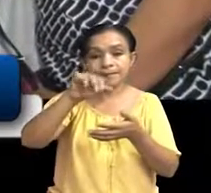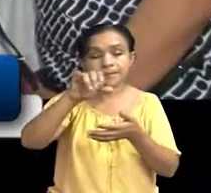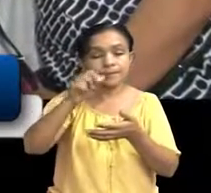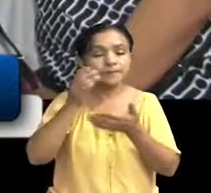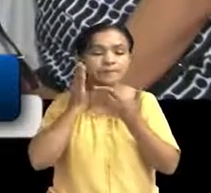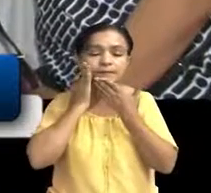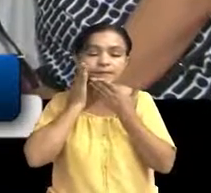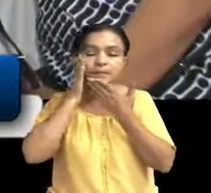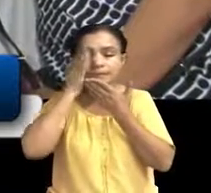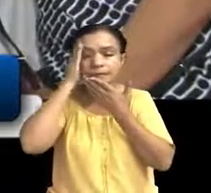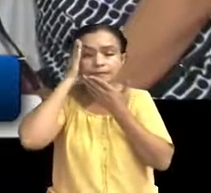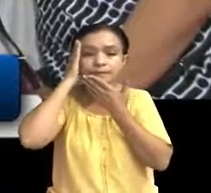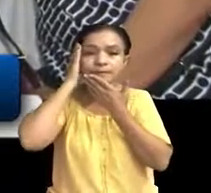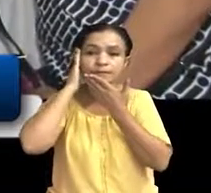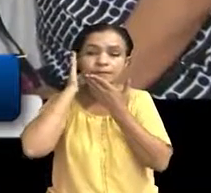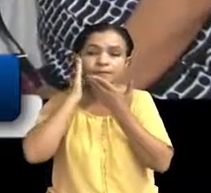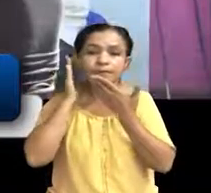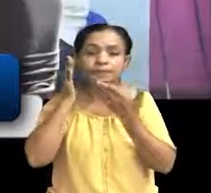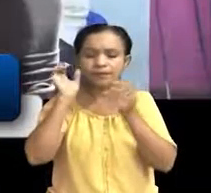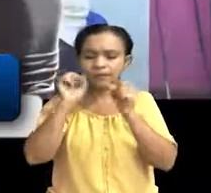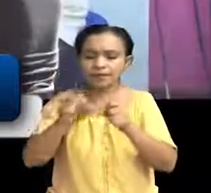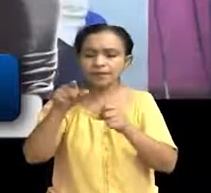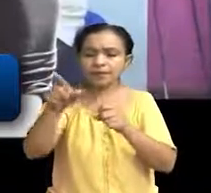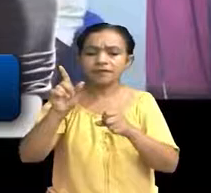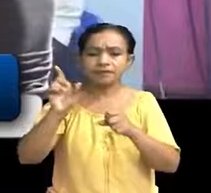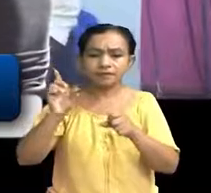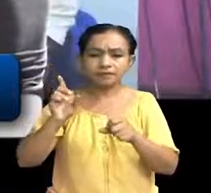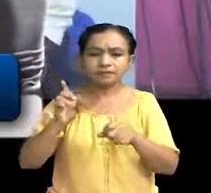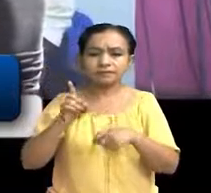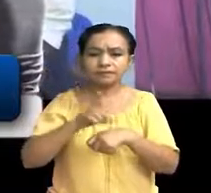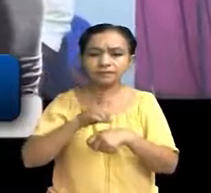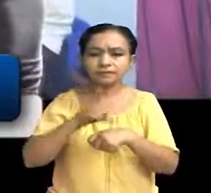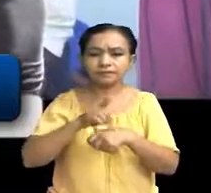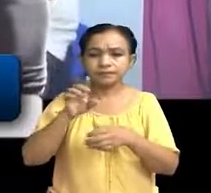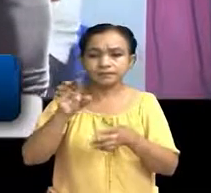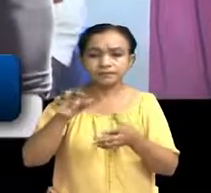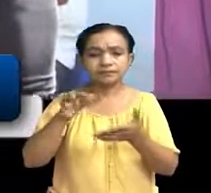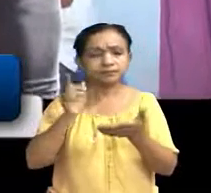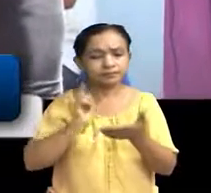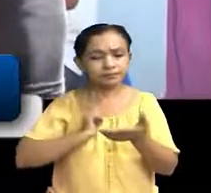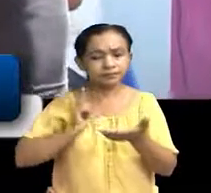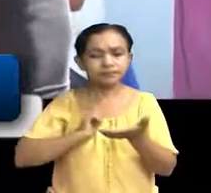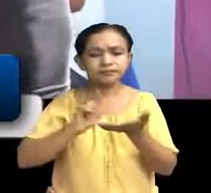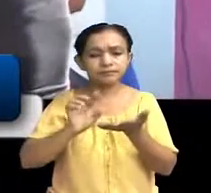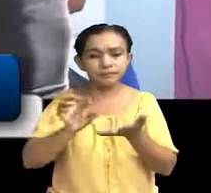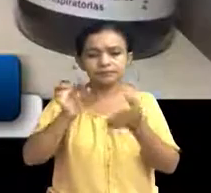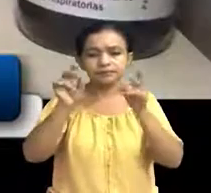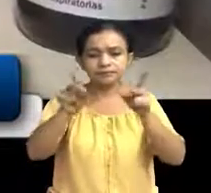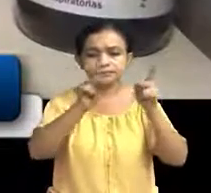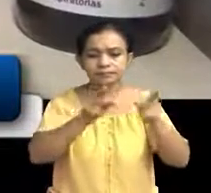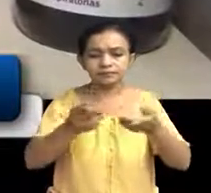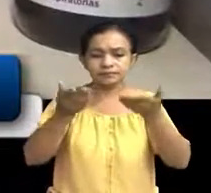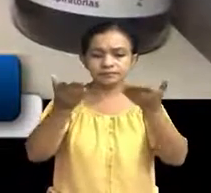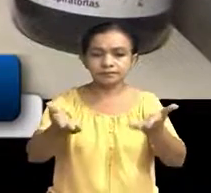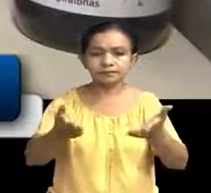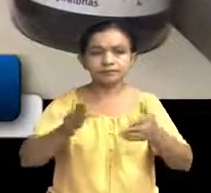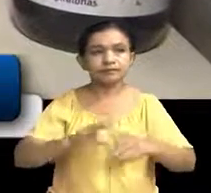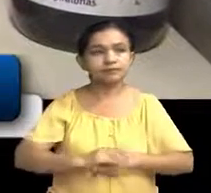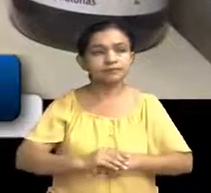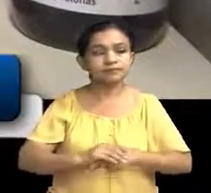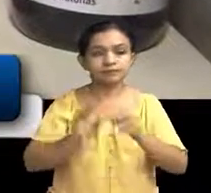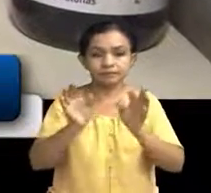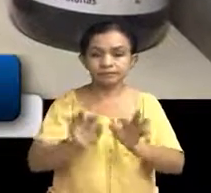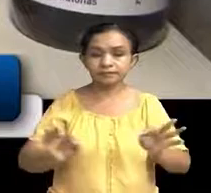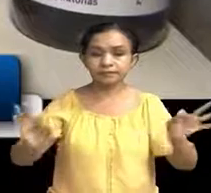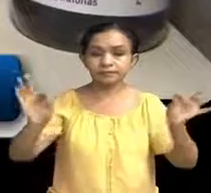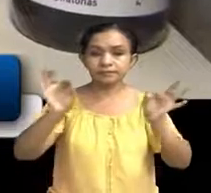pueden hallar igual en las clínicas de medicina natural. Tenemos estos tipos de medicamentos para dárselo al paciente. Ahora, lo ideal, doctor,